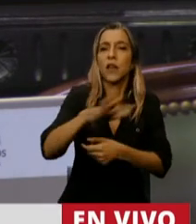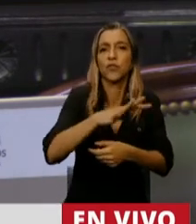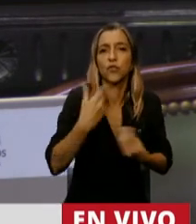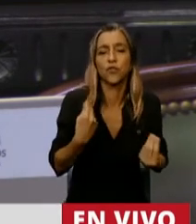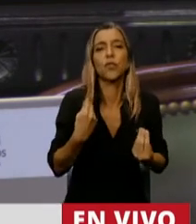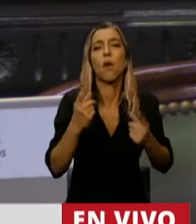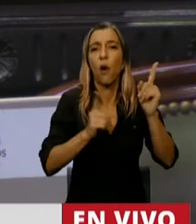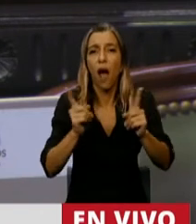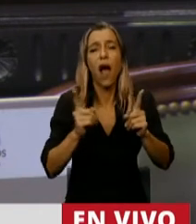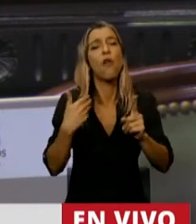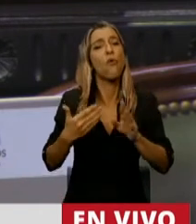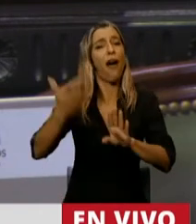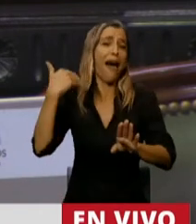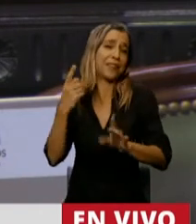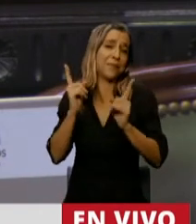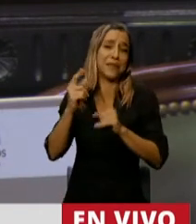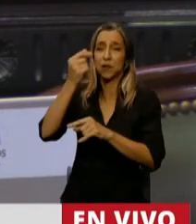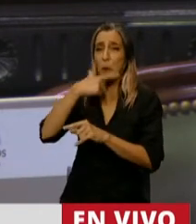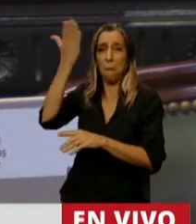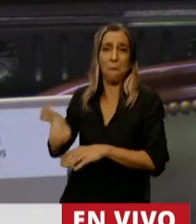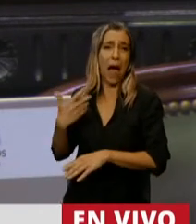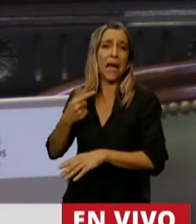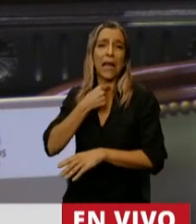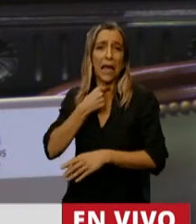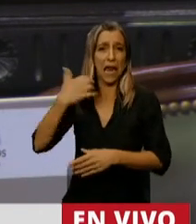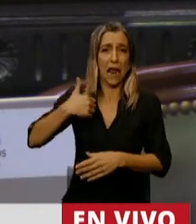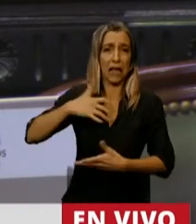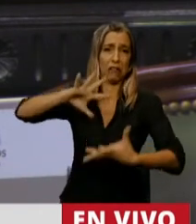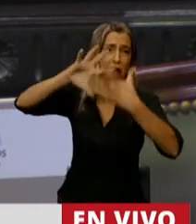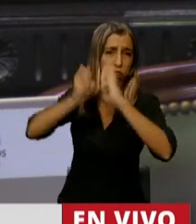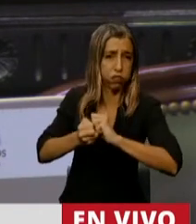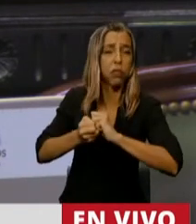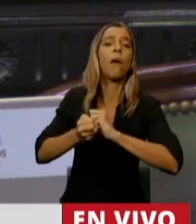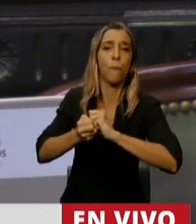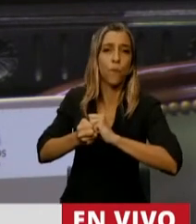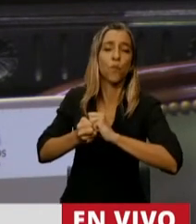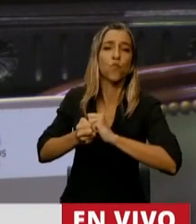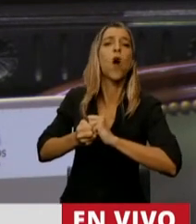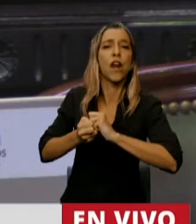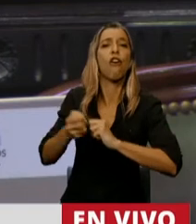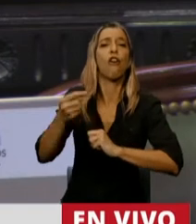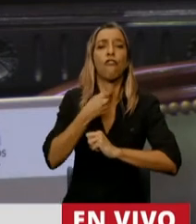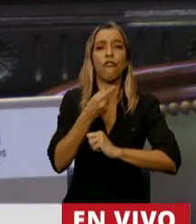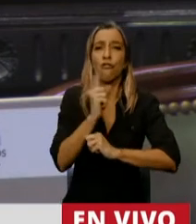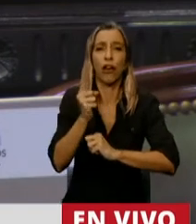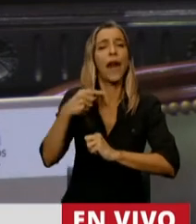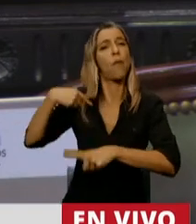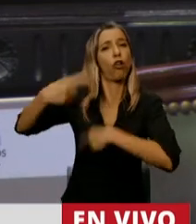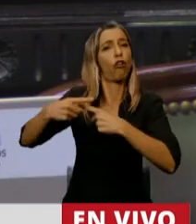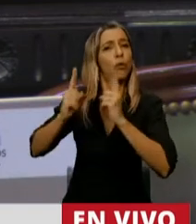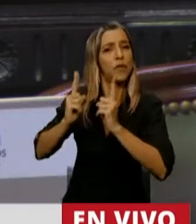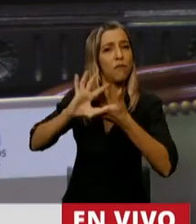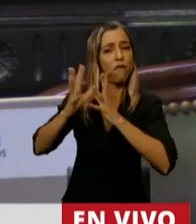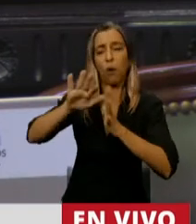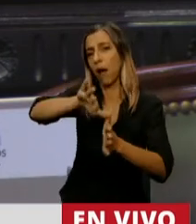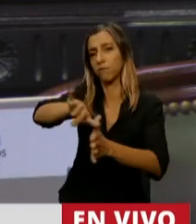esa persona que llevaba adelante los destinos del país, que era Mauricio Macri, que hay que hacerse cargo de eso, no siga destruyendo el futuro de la